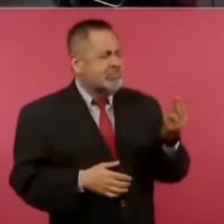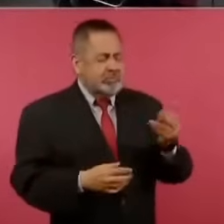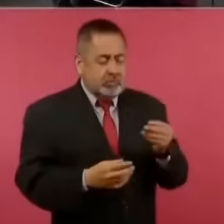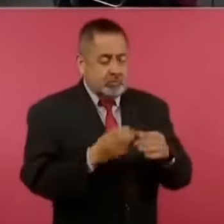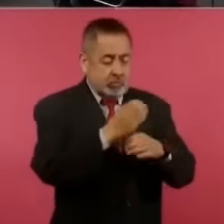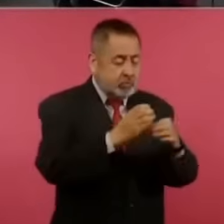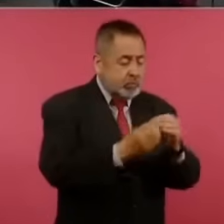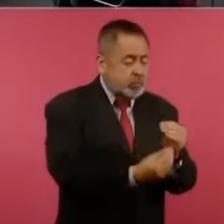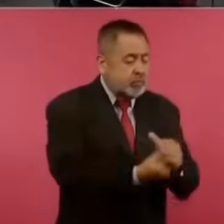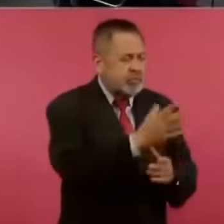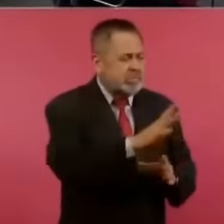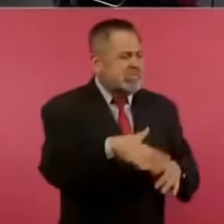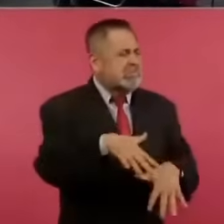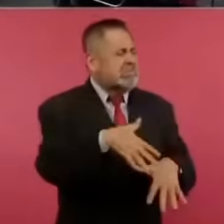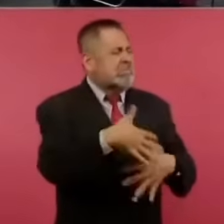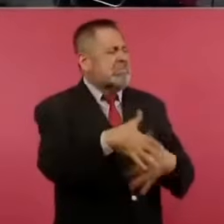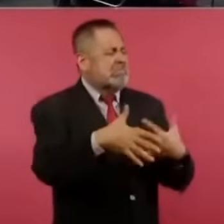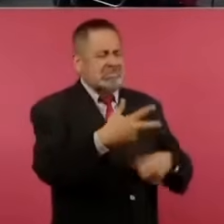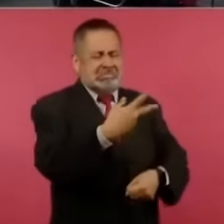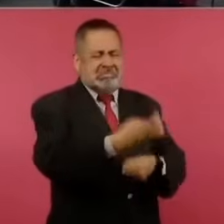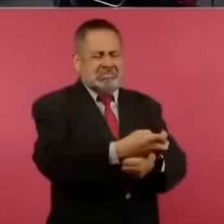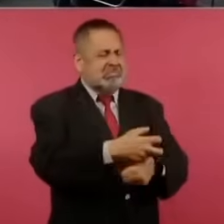nuevas, puedes utilizar